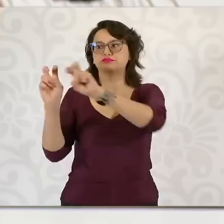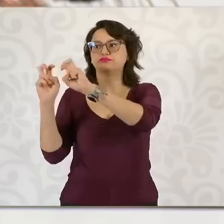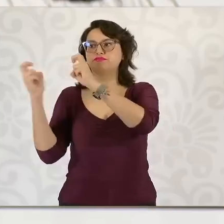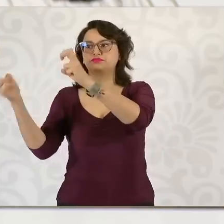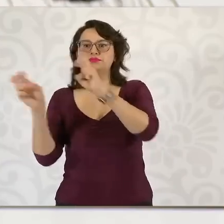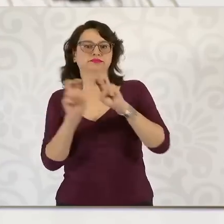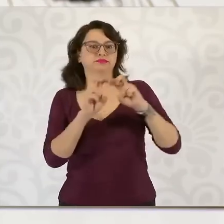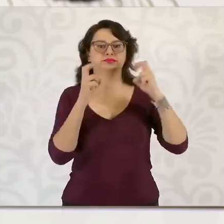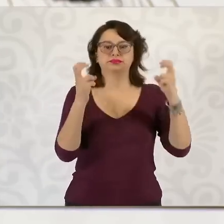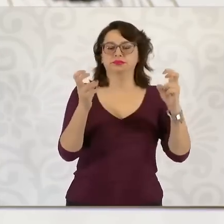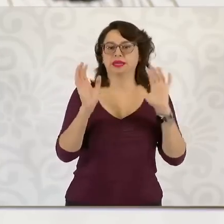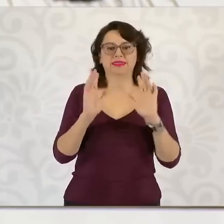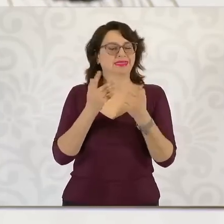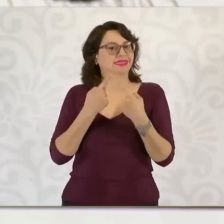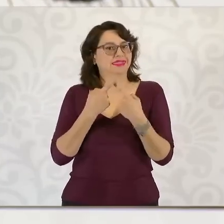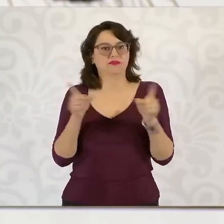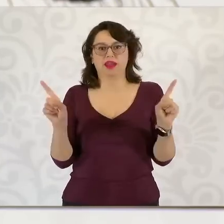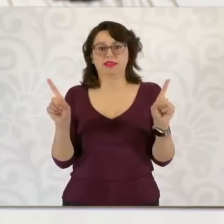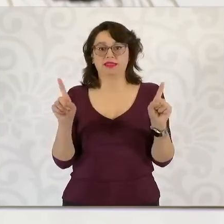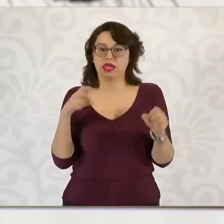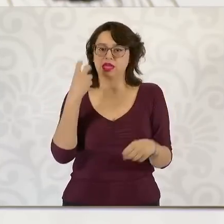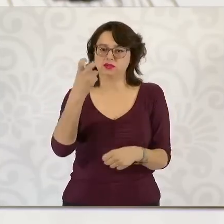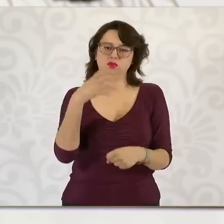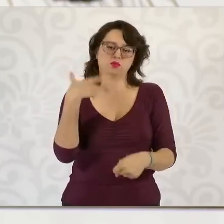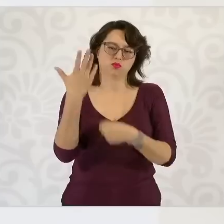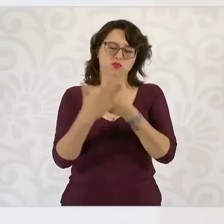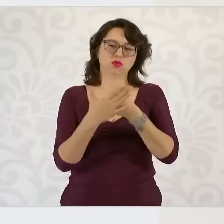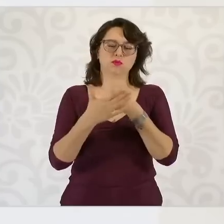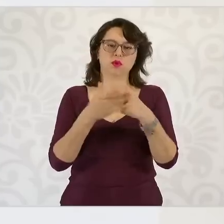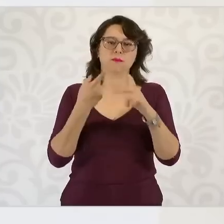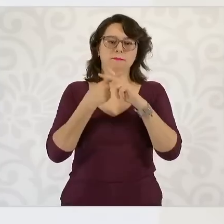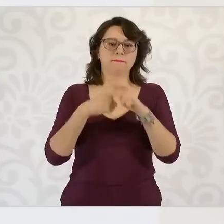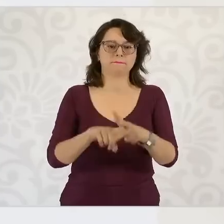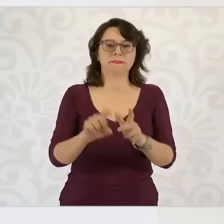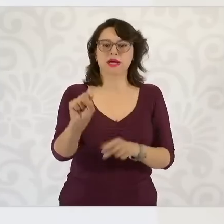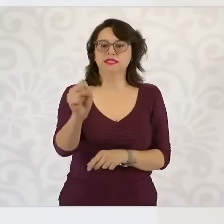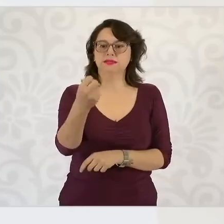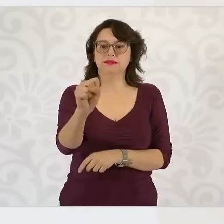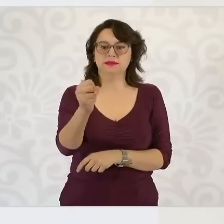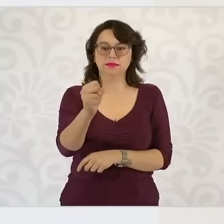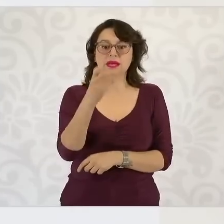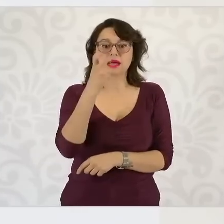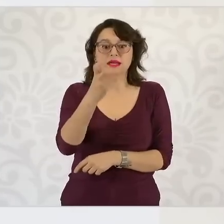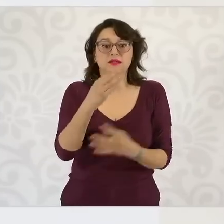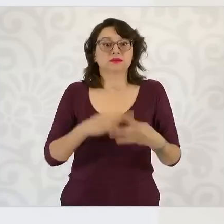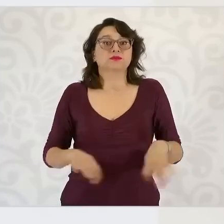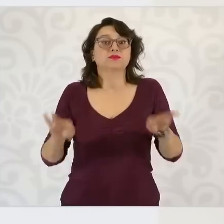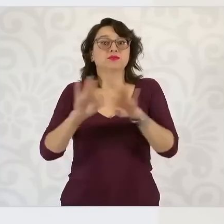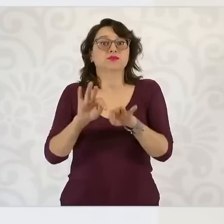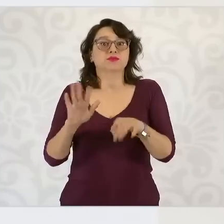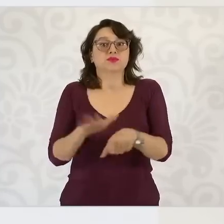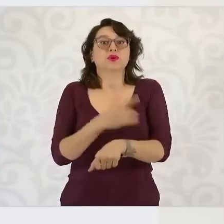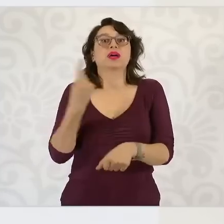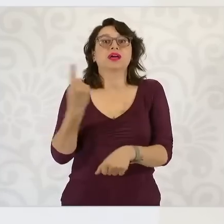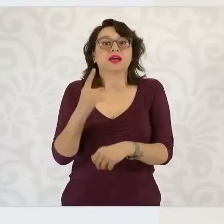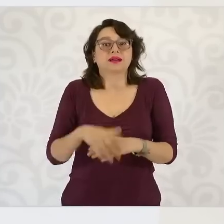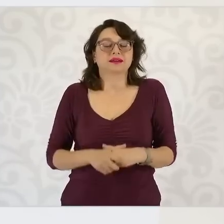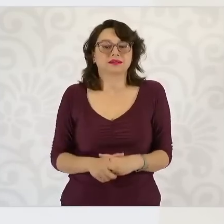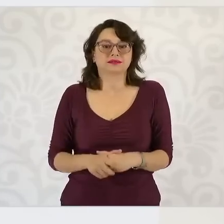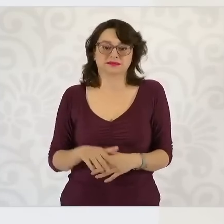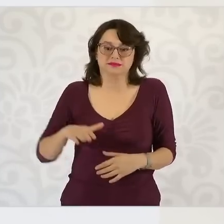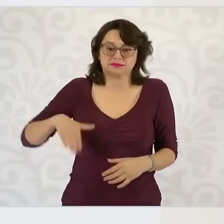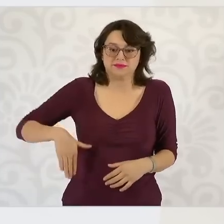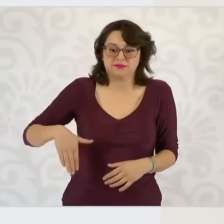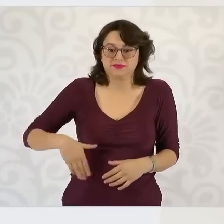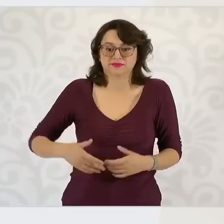Son distintos a partir de la reforma al Poder Judicial. ¿Por qué es importante esto? Por lo que decía el fiscal. Si